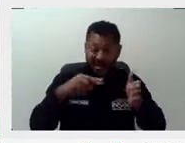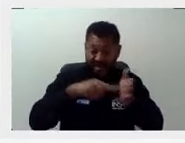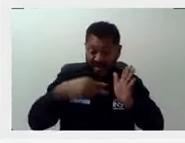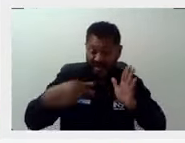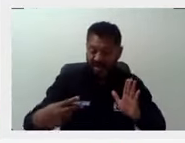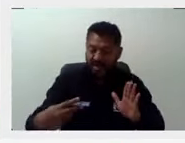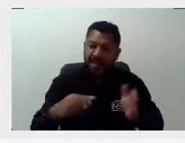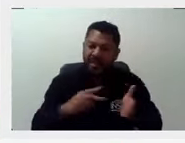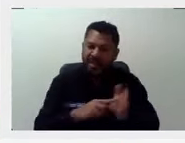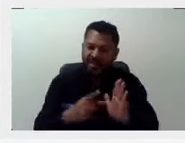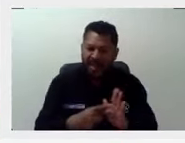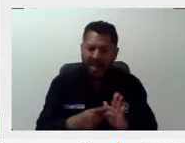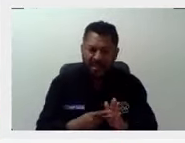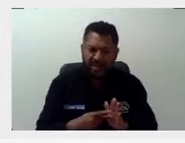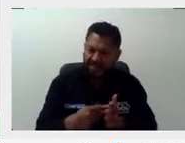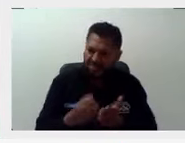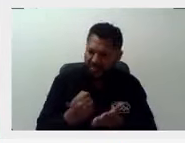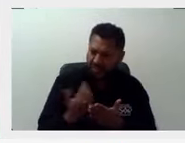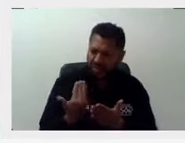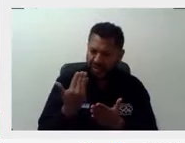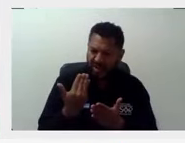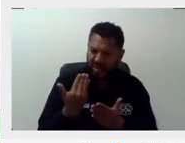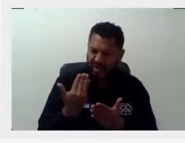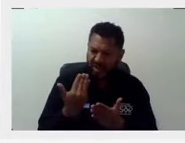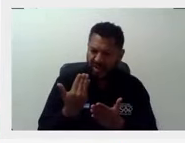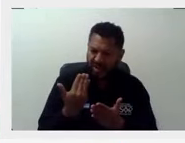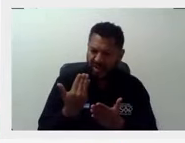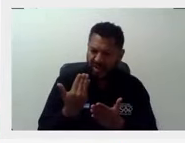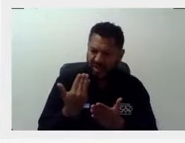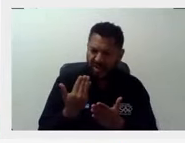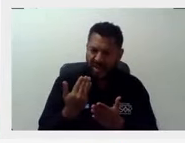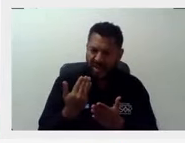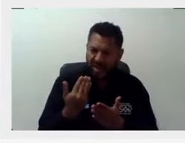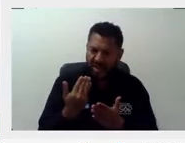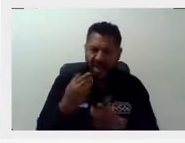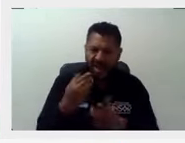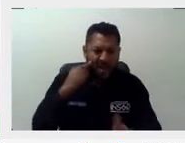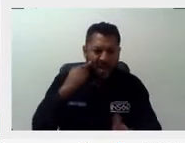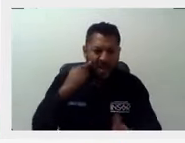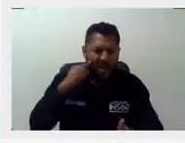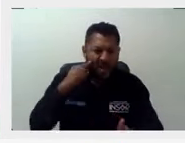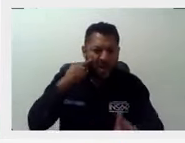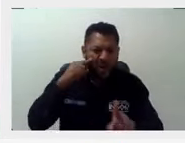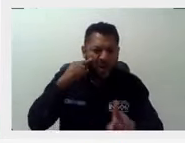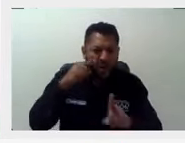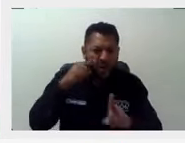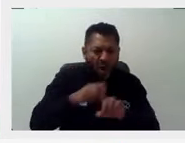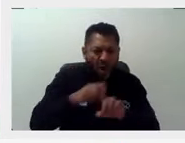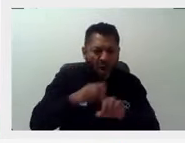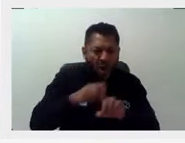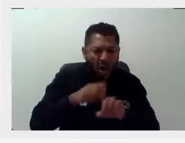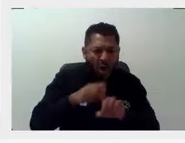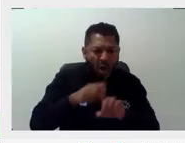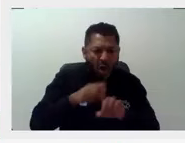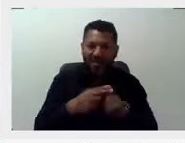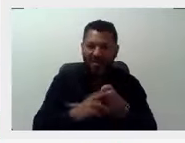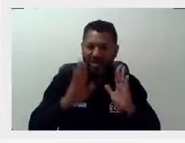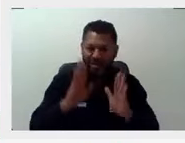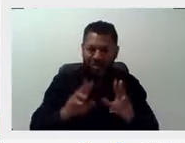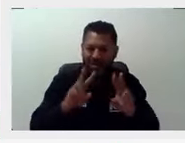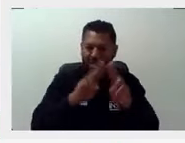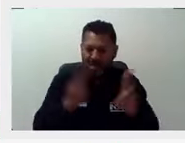no es el fin. Y yo creo que tenemos que pensar es en el fin último, que es cómo crecemos y aprendemos con los recursos